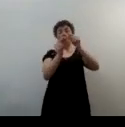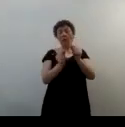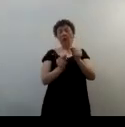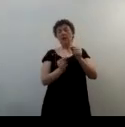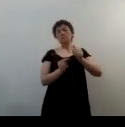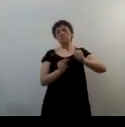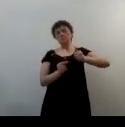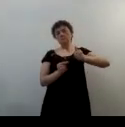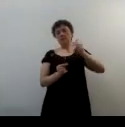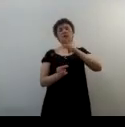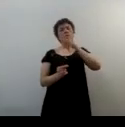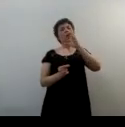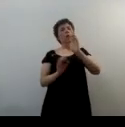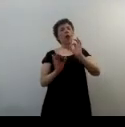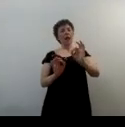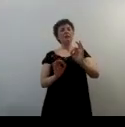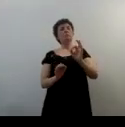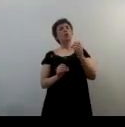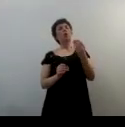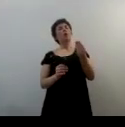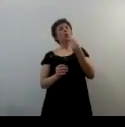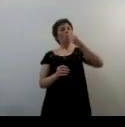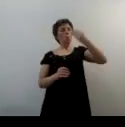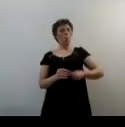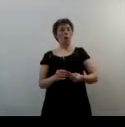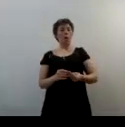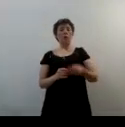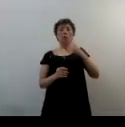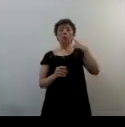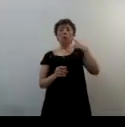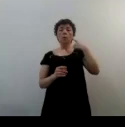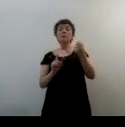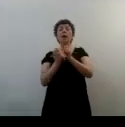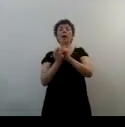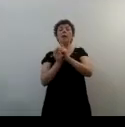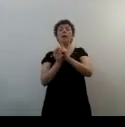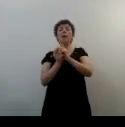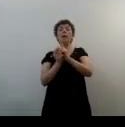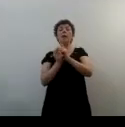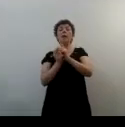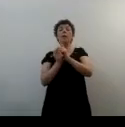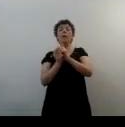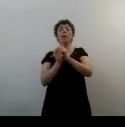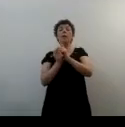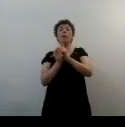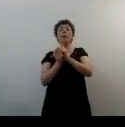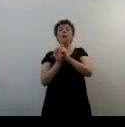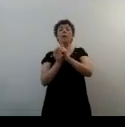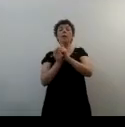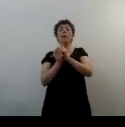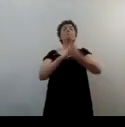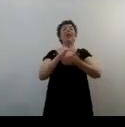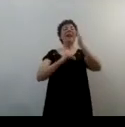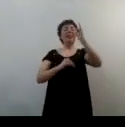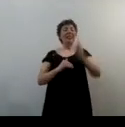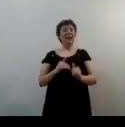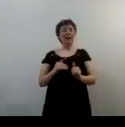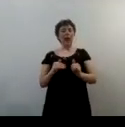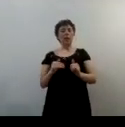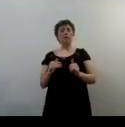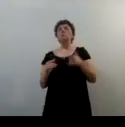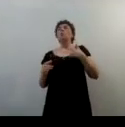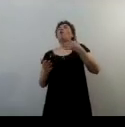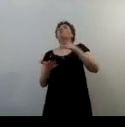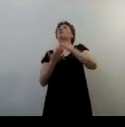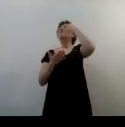carbohidrato, pero fibra. Y como veis, cambiar pan blanco por integral no quiere del todo. O sea, que si un fin de semana como con un poquito de